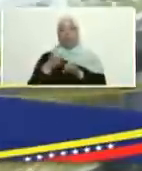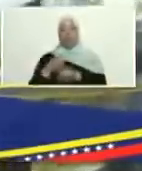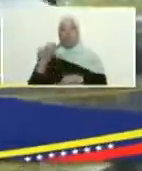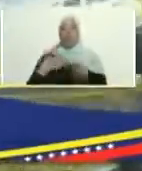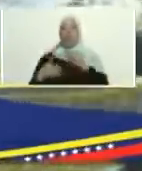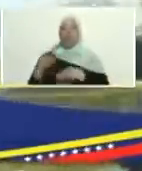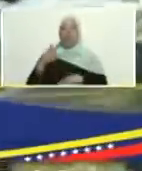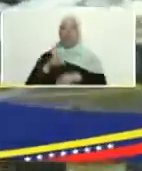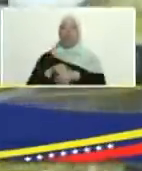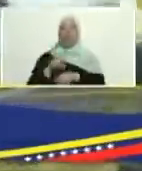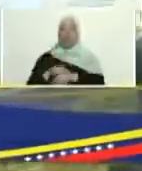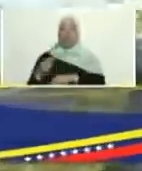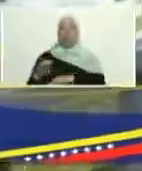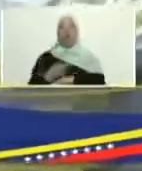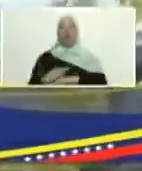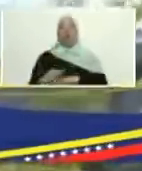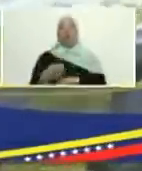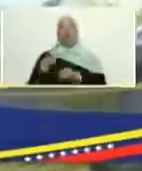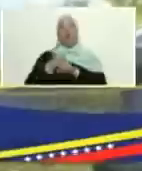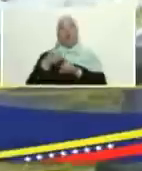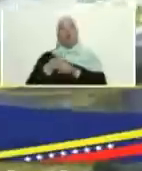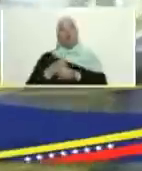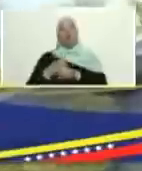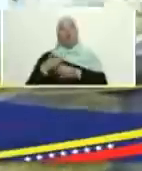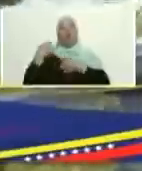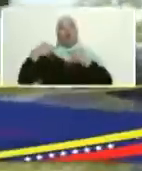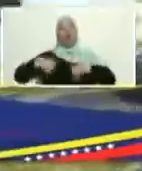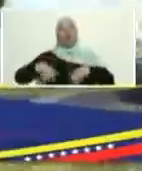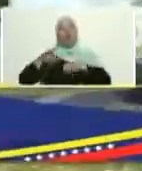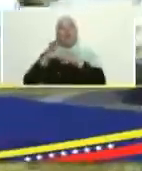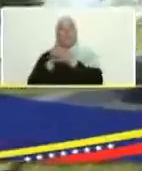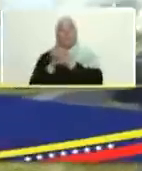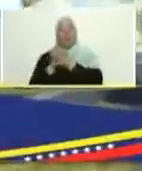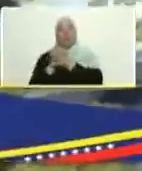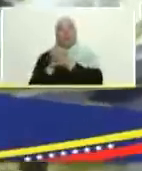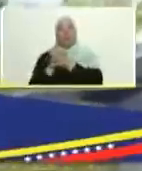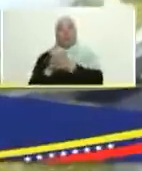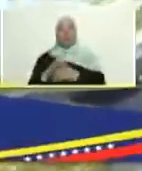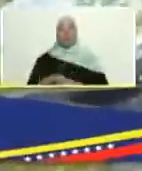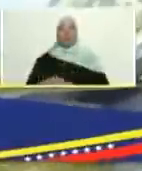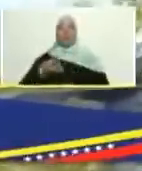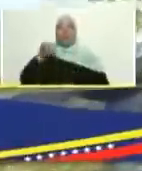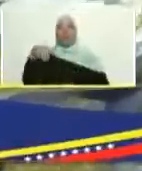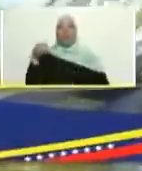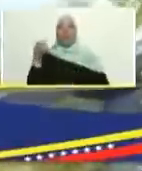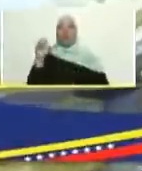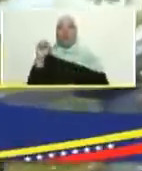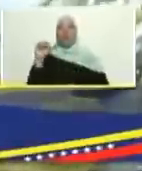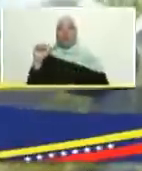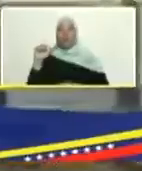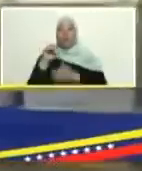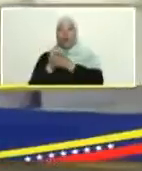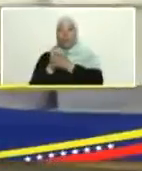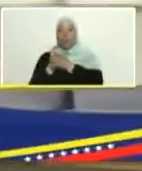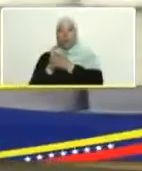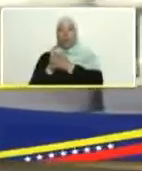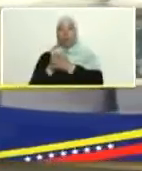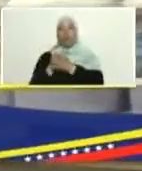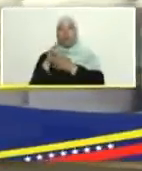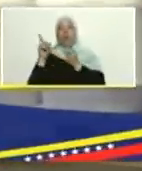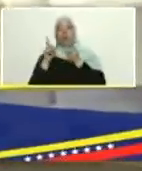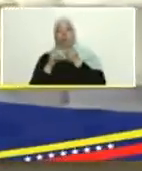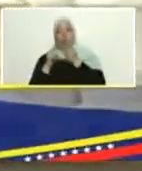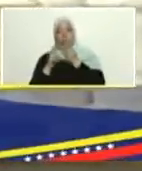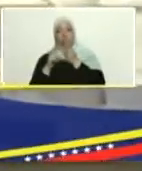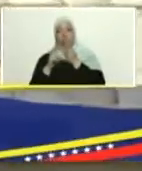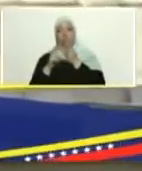ellos. Los verdaderos protagonistas de una inventiva realizada aquí, el compañero José Pineda, el compañero Segundo Morillo, que